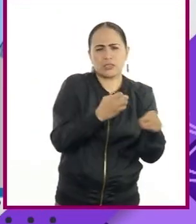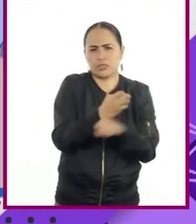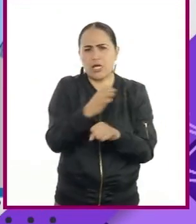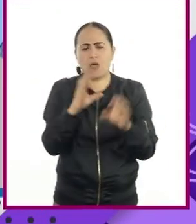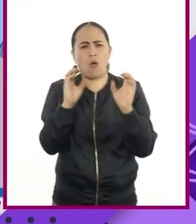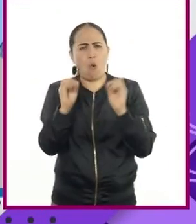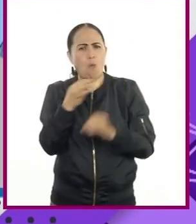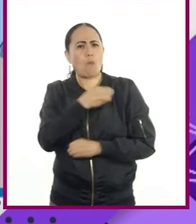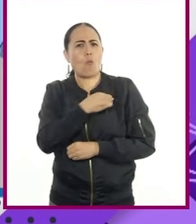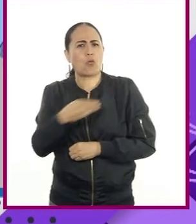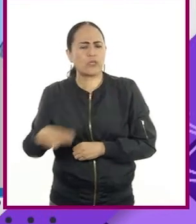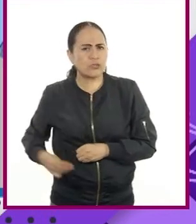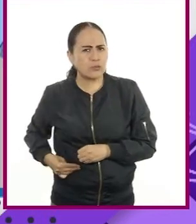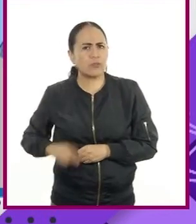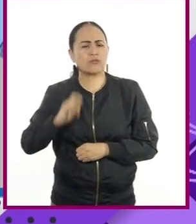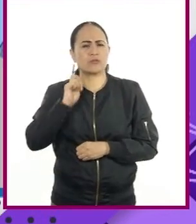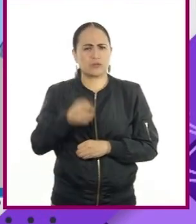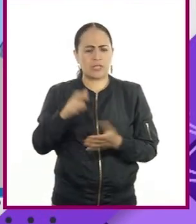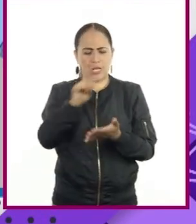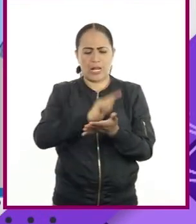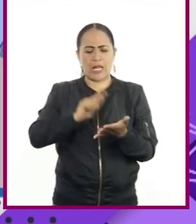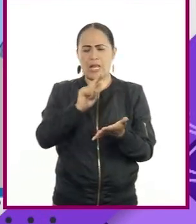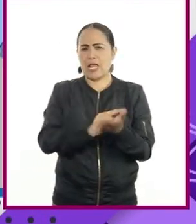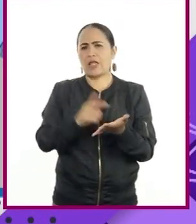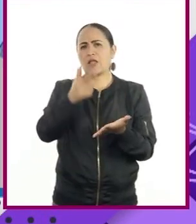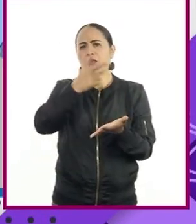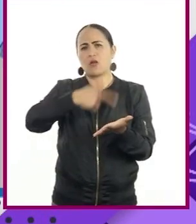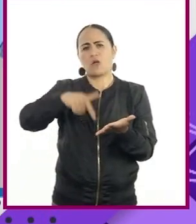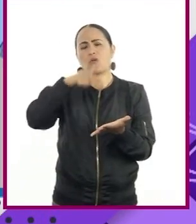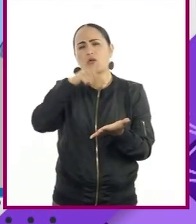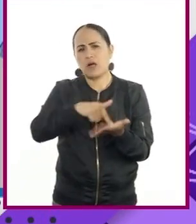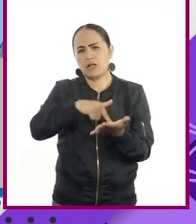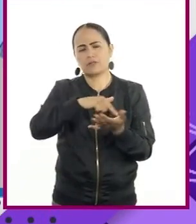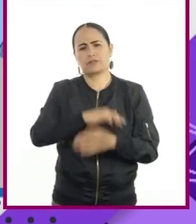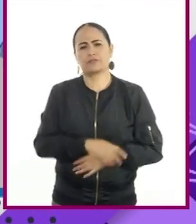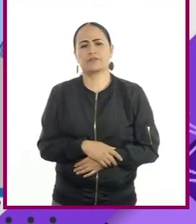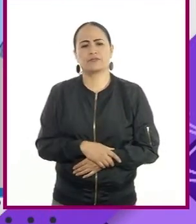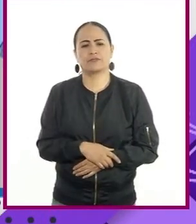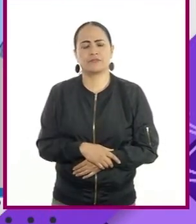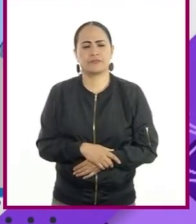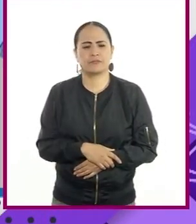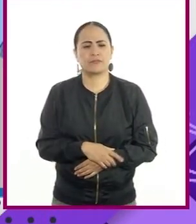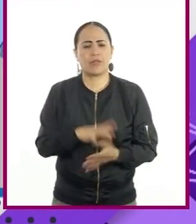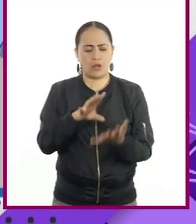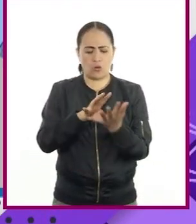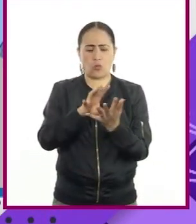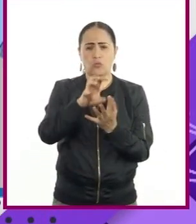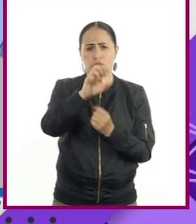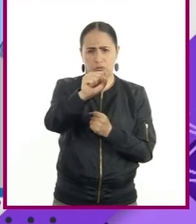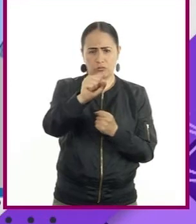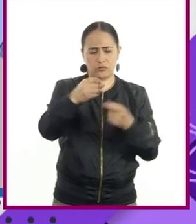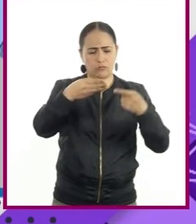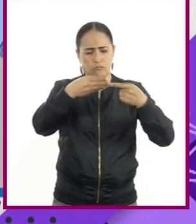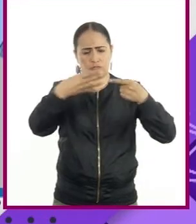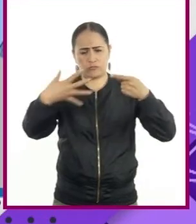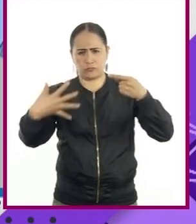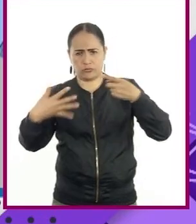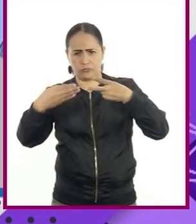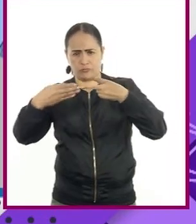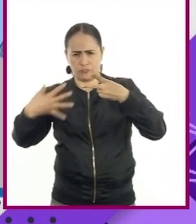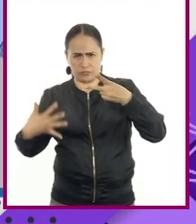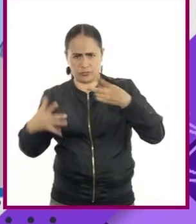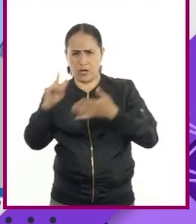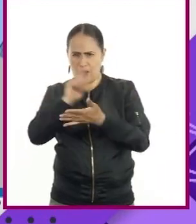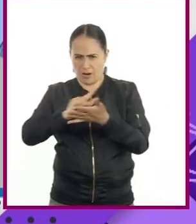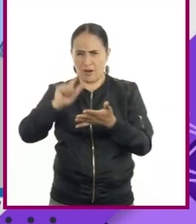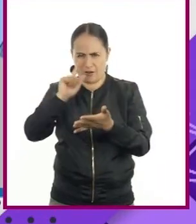municipio, a las que se les llama leyes locales. De la Constitución emanan las leyes secundarias.